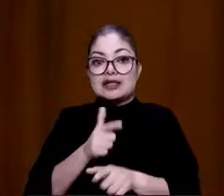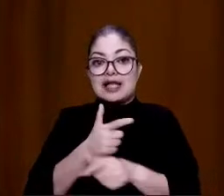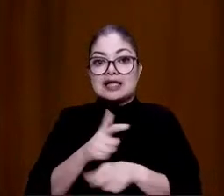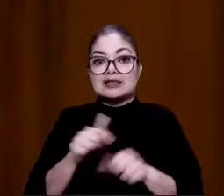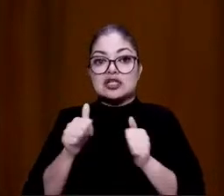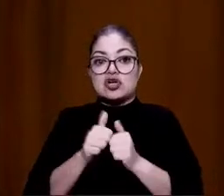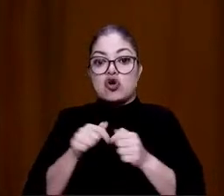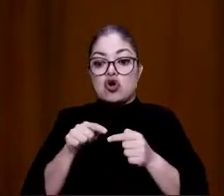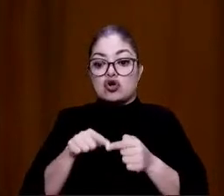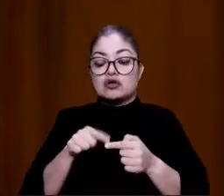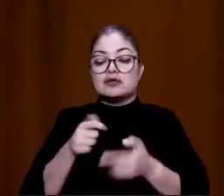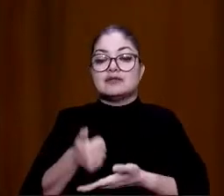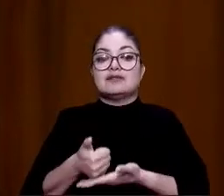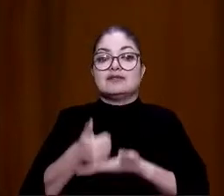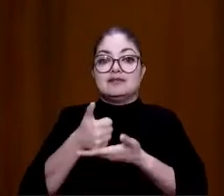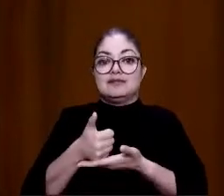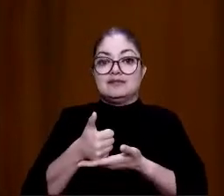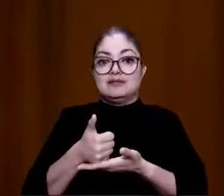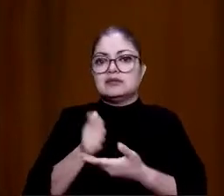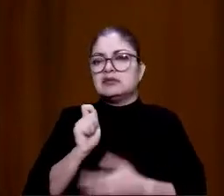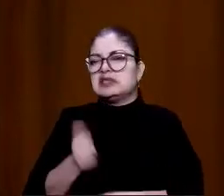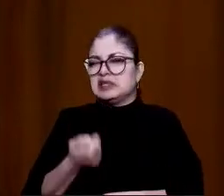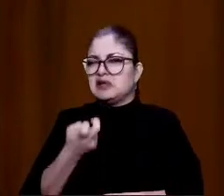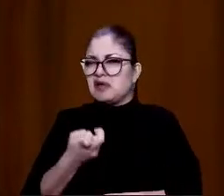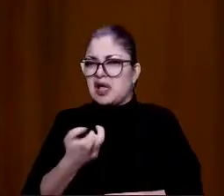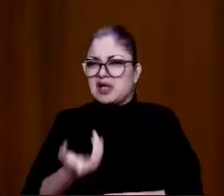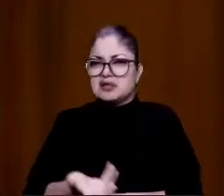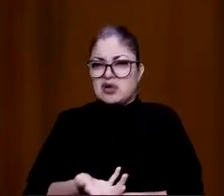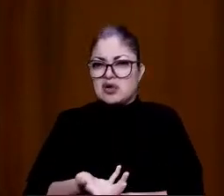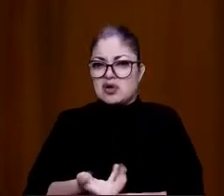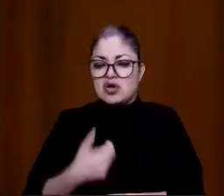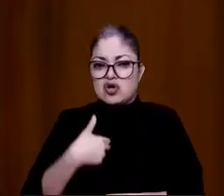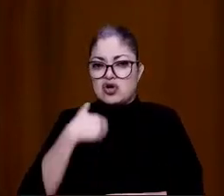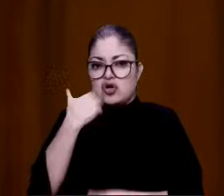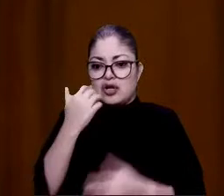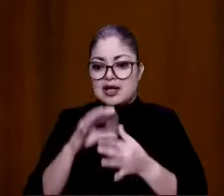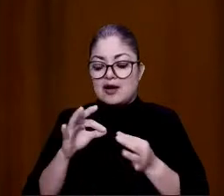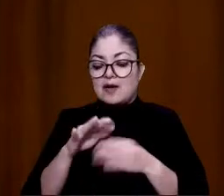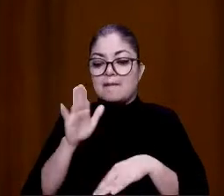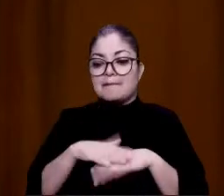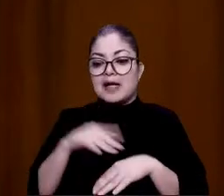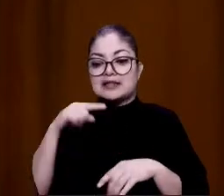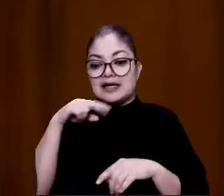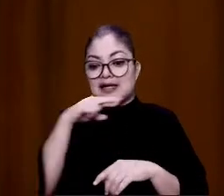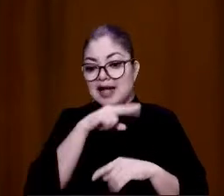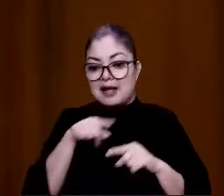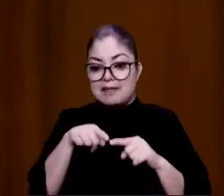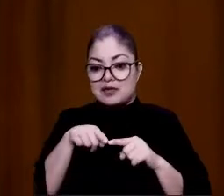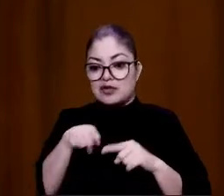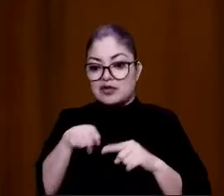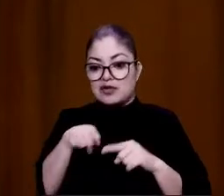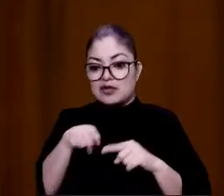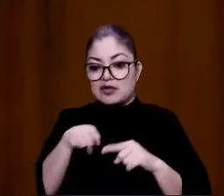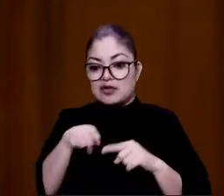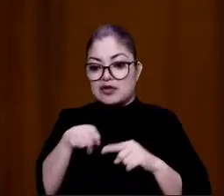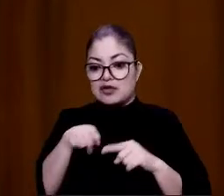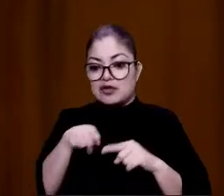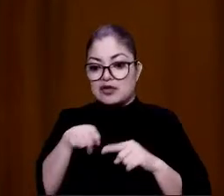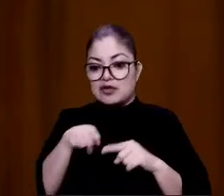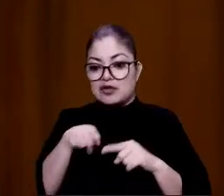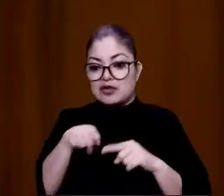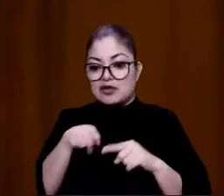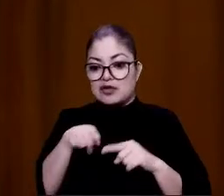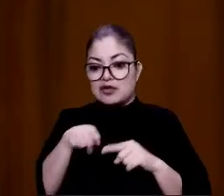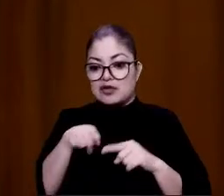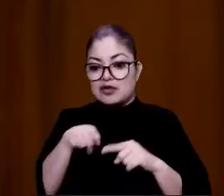movilidad asistida. ¿Qué significa eso? Para desarrollar mejores velocidades, tienen un motor eléctrico donde